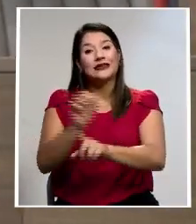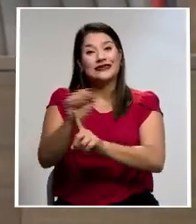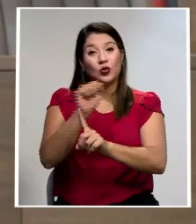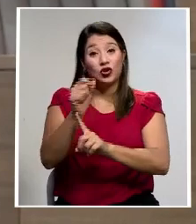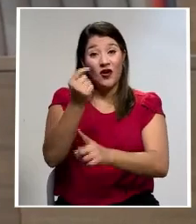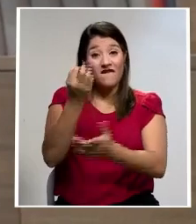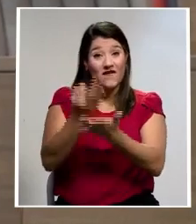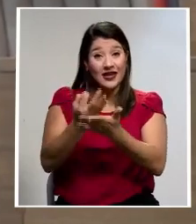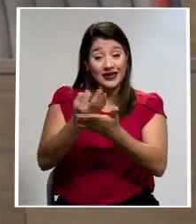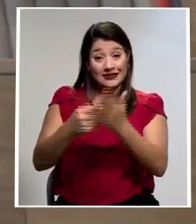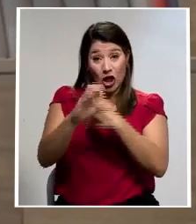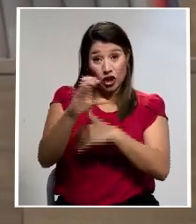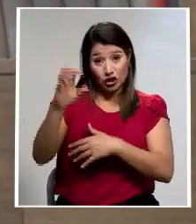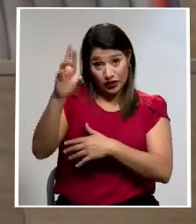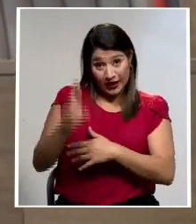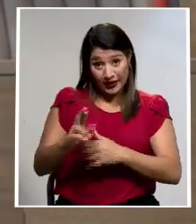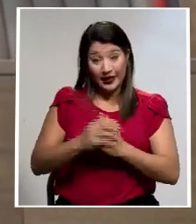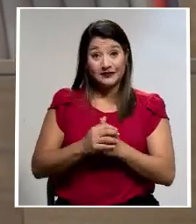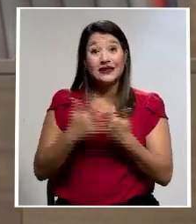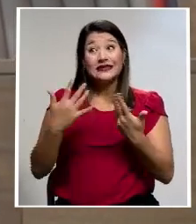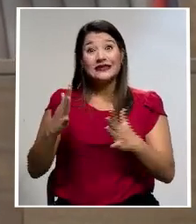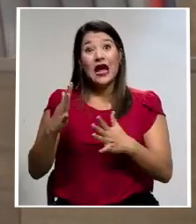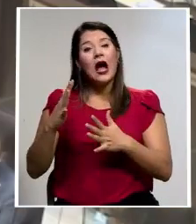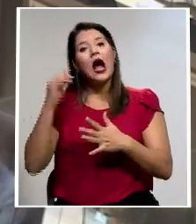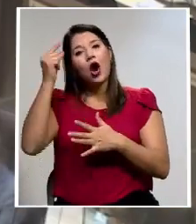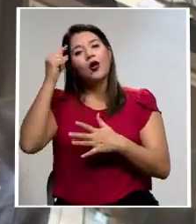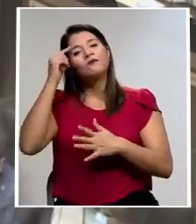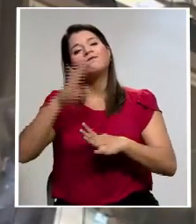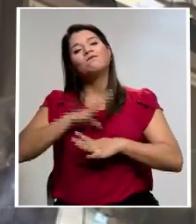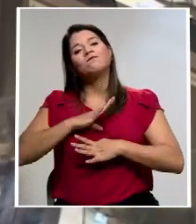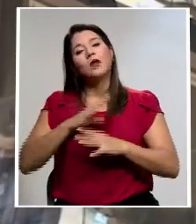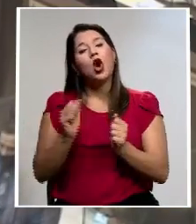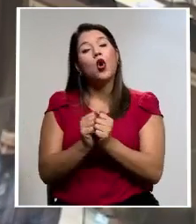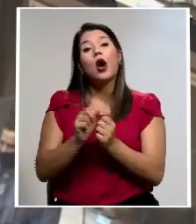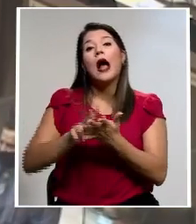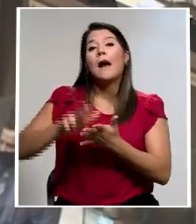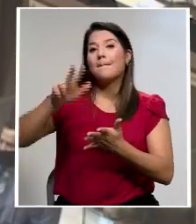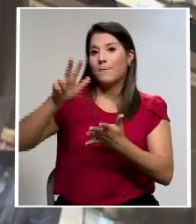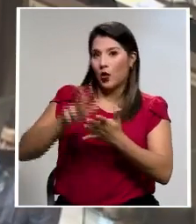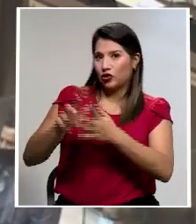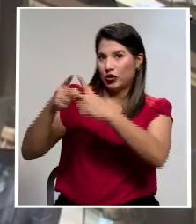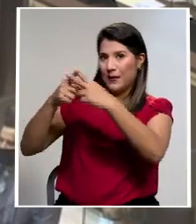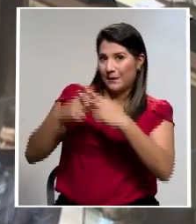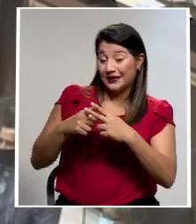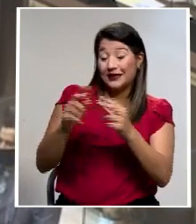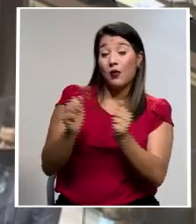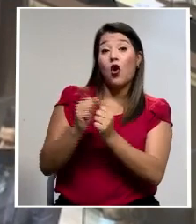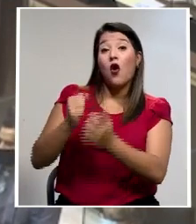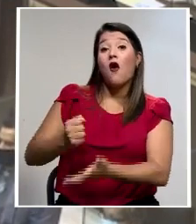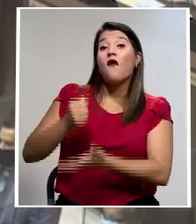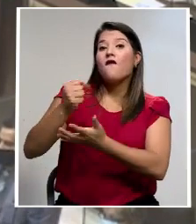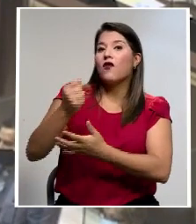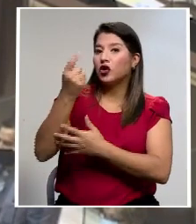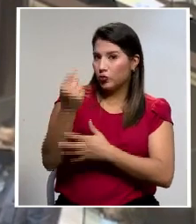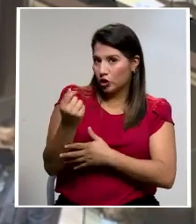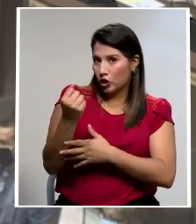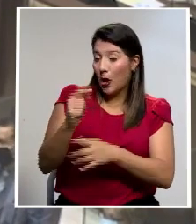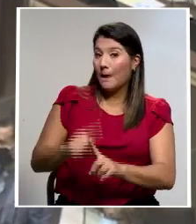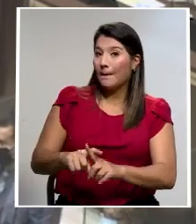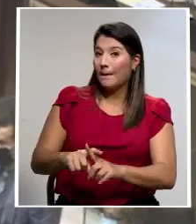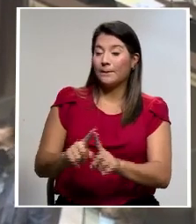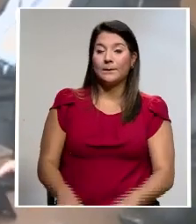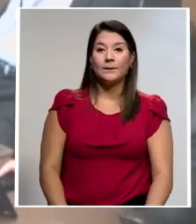mostraron complacidos con la aprobación de esta primera etapa de suscripción del contrato con el fondo, el cual en esta etapa no está